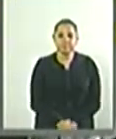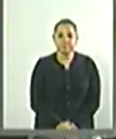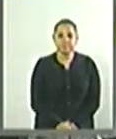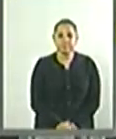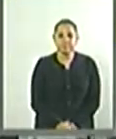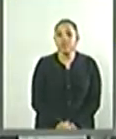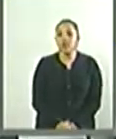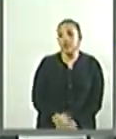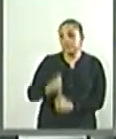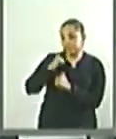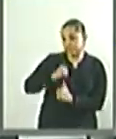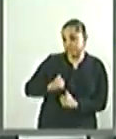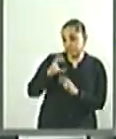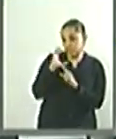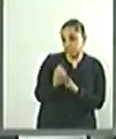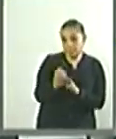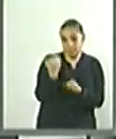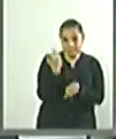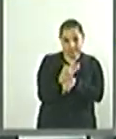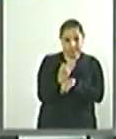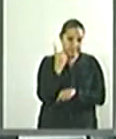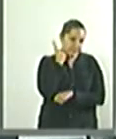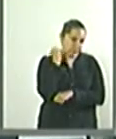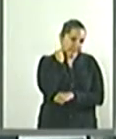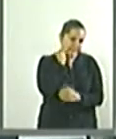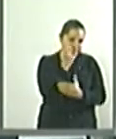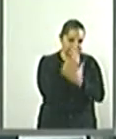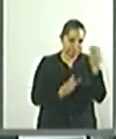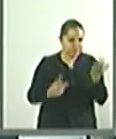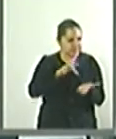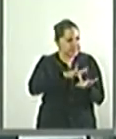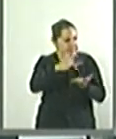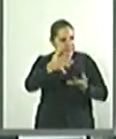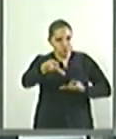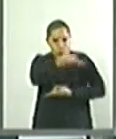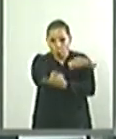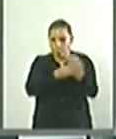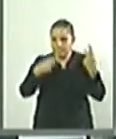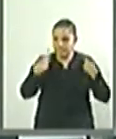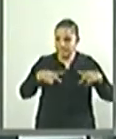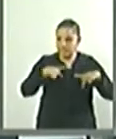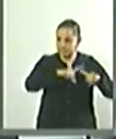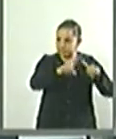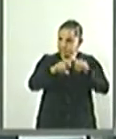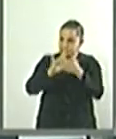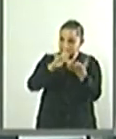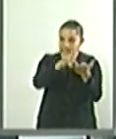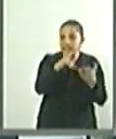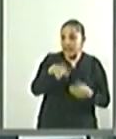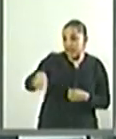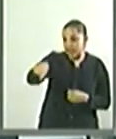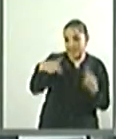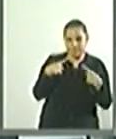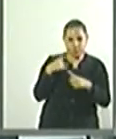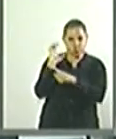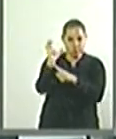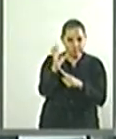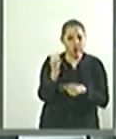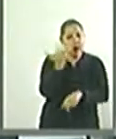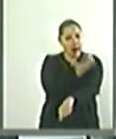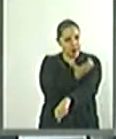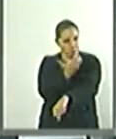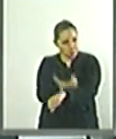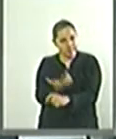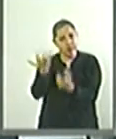A nombre de la Comisión Permanente, agradezco a todos su asistencia y voy a solicitar a las comisiones designadas se sirvan a acompañar a nuestros